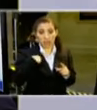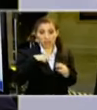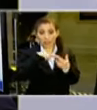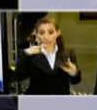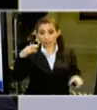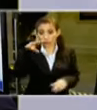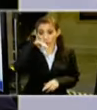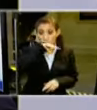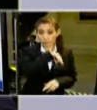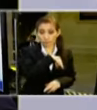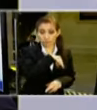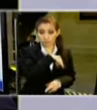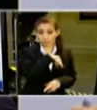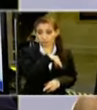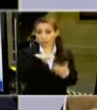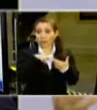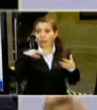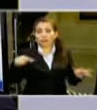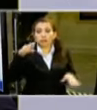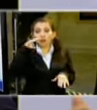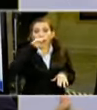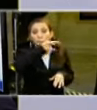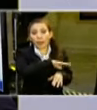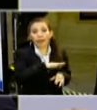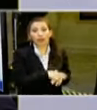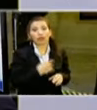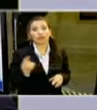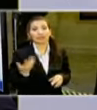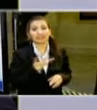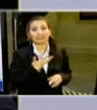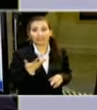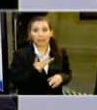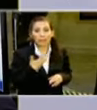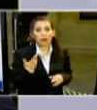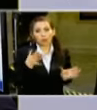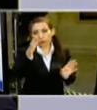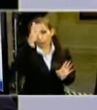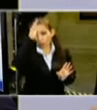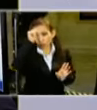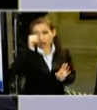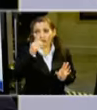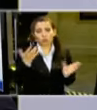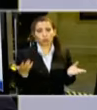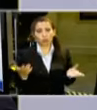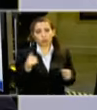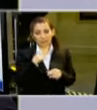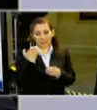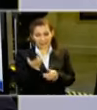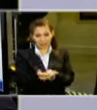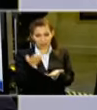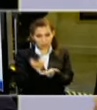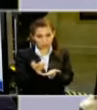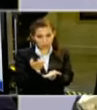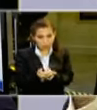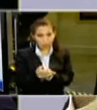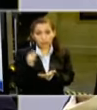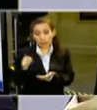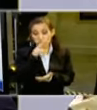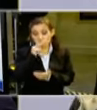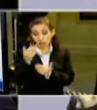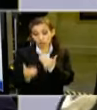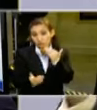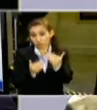Cuba. Las relaciones con Cuba, con las cuales tenemos un acuerdo de complementación económica, pues han mejorado